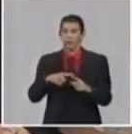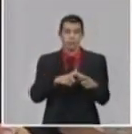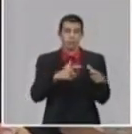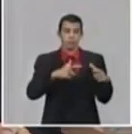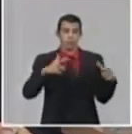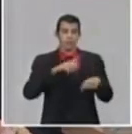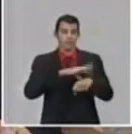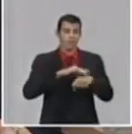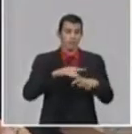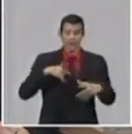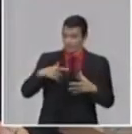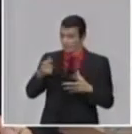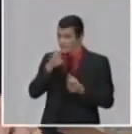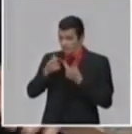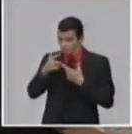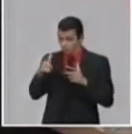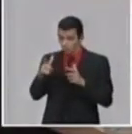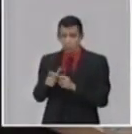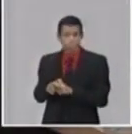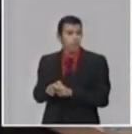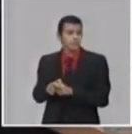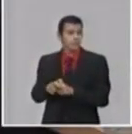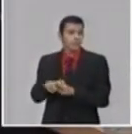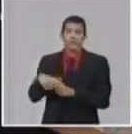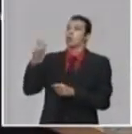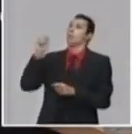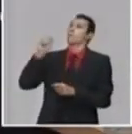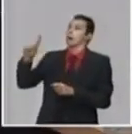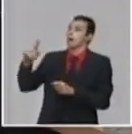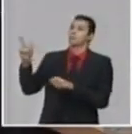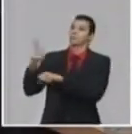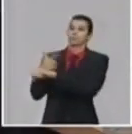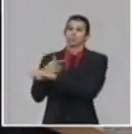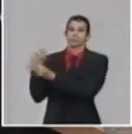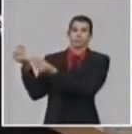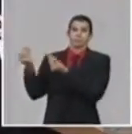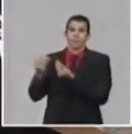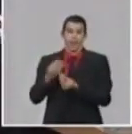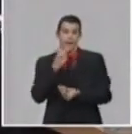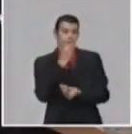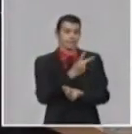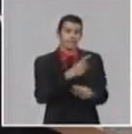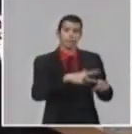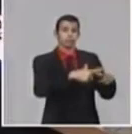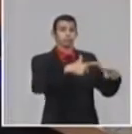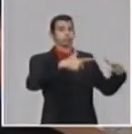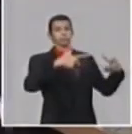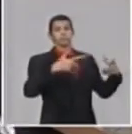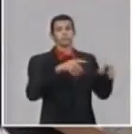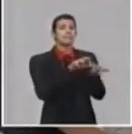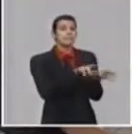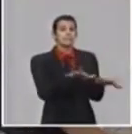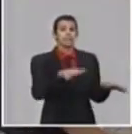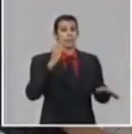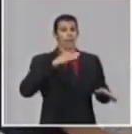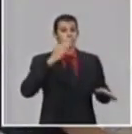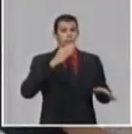tratamiento a los pacientes en el escenario que pudiera darse más crítico, de acuerdo a los pronósticos que se han